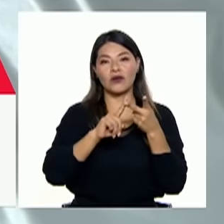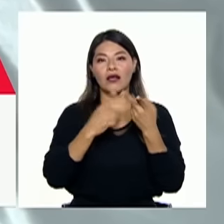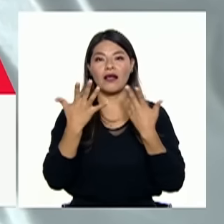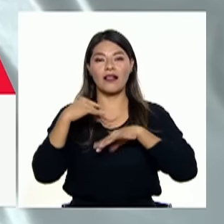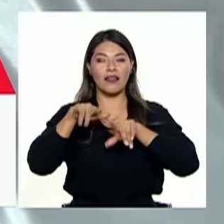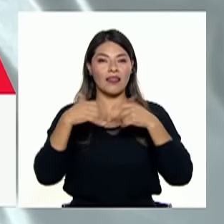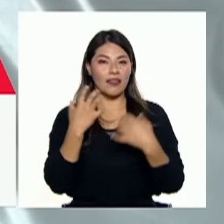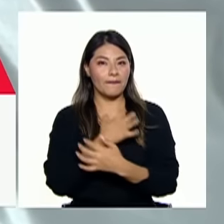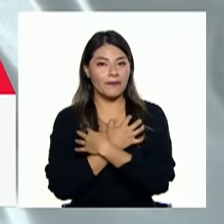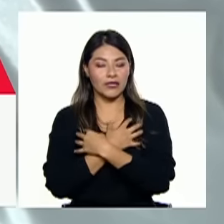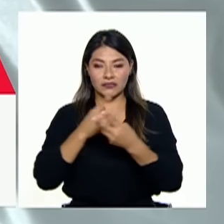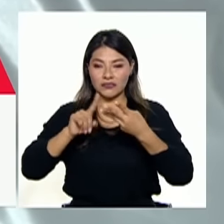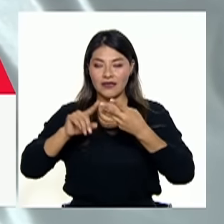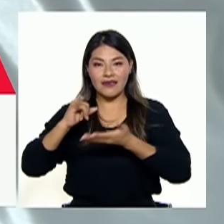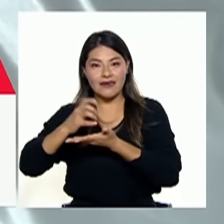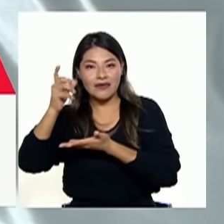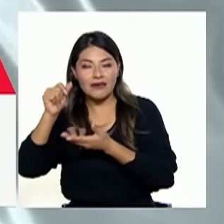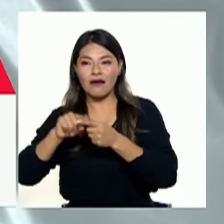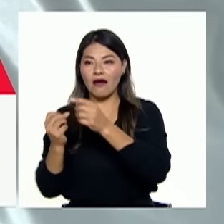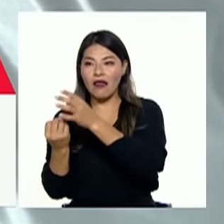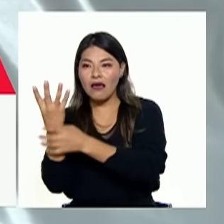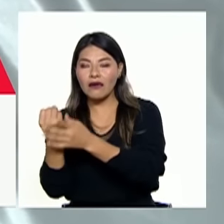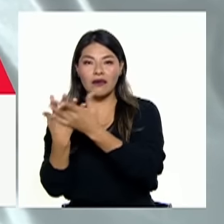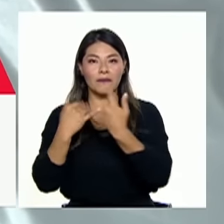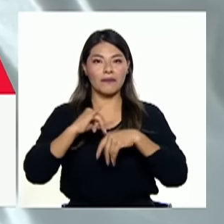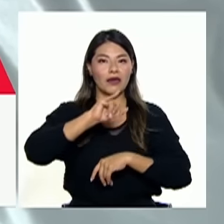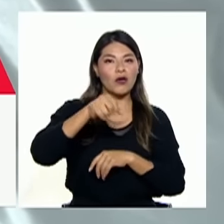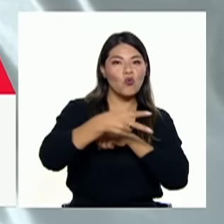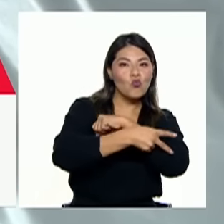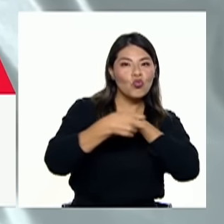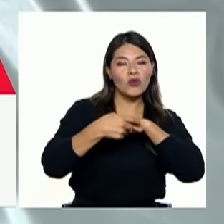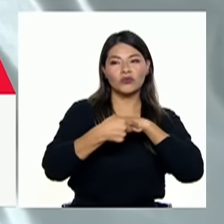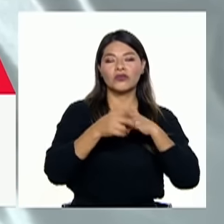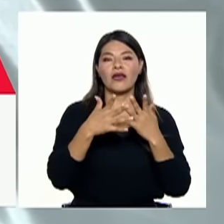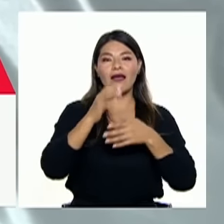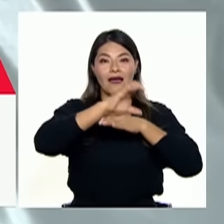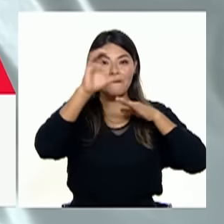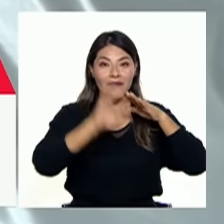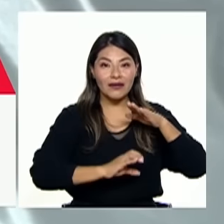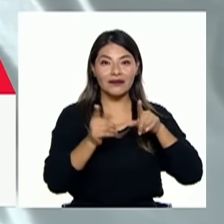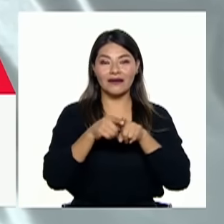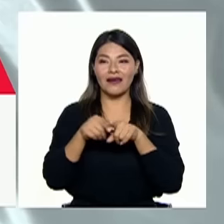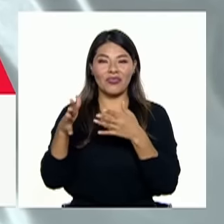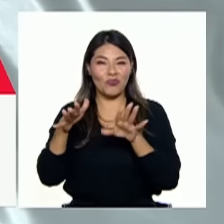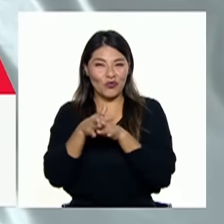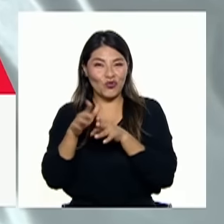Libertad, Ica, Arequipa, Junín, Cajamarca, Ucayali y Loreto.